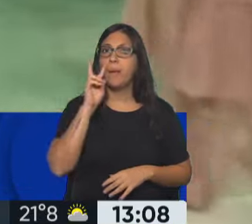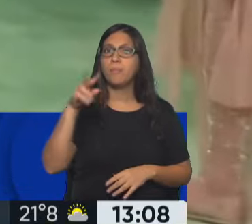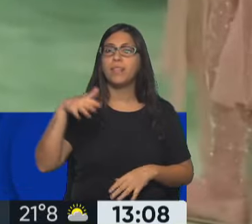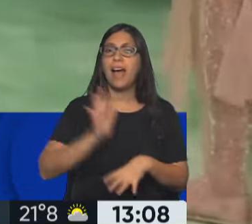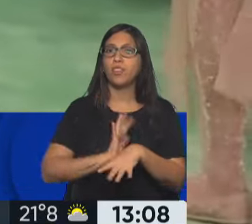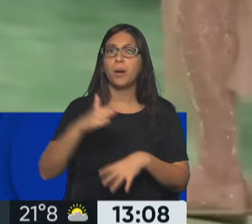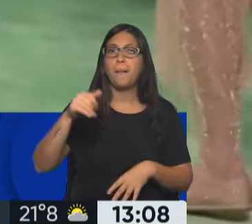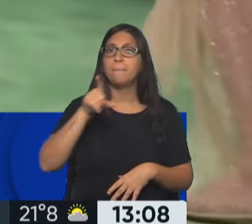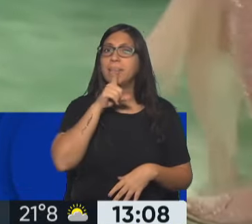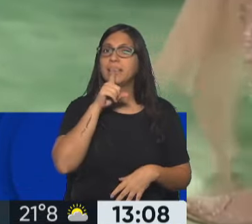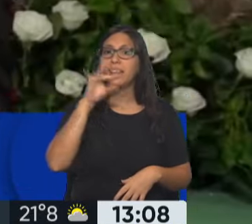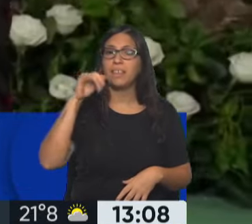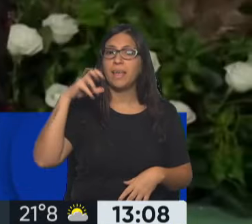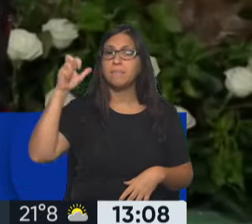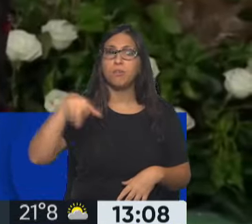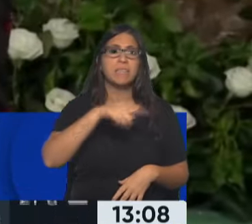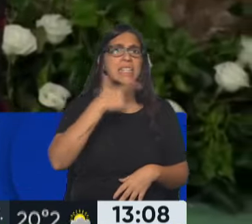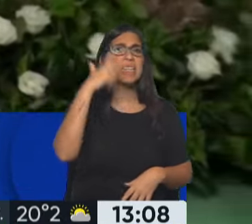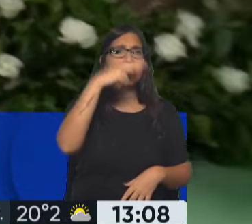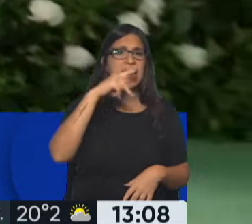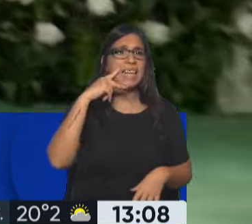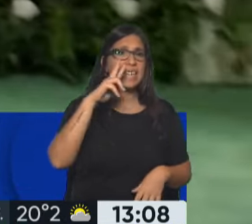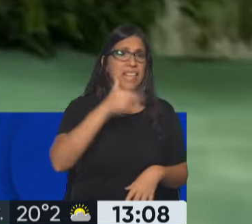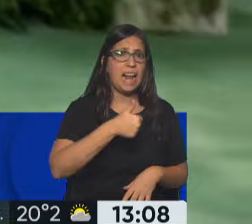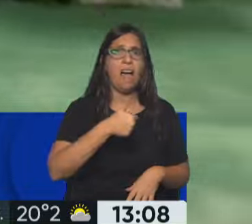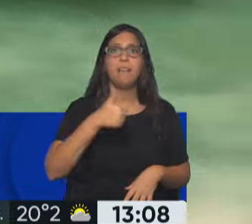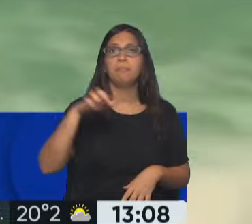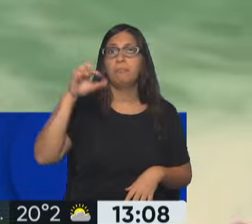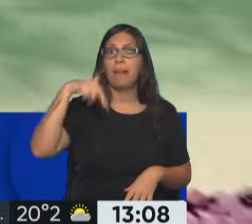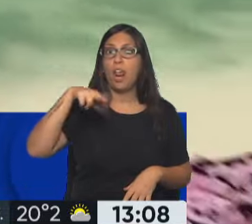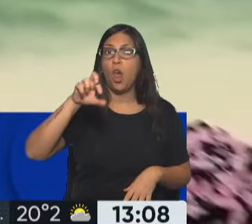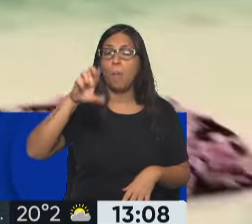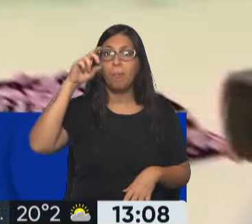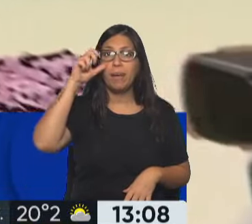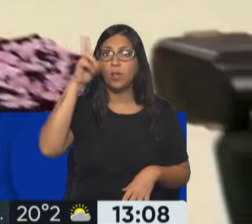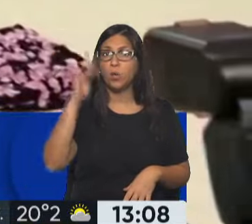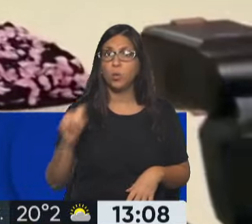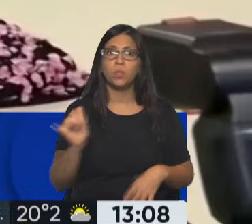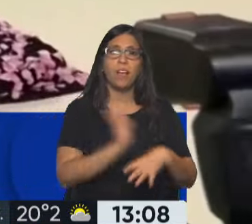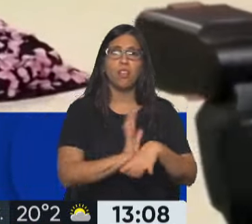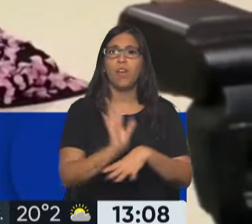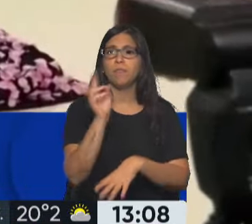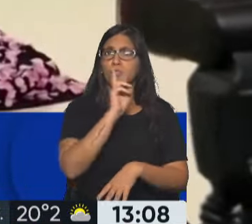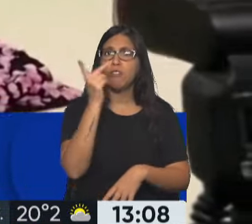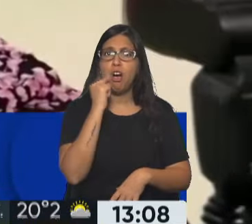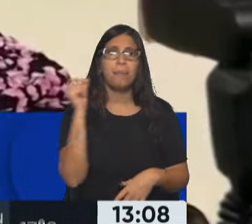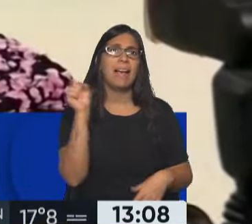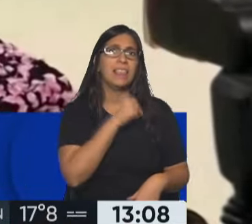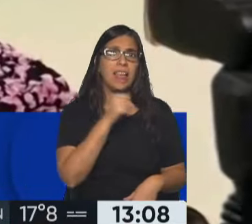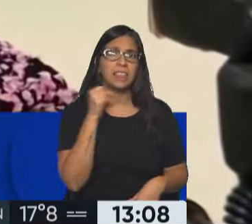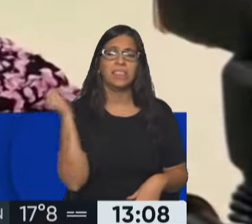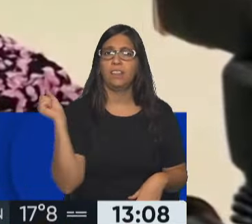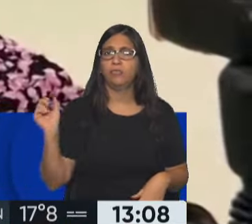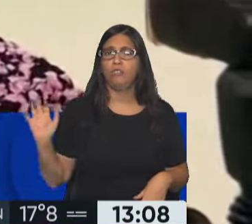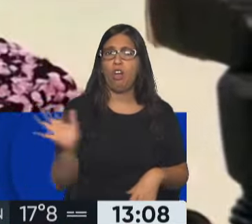Damon, también de la partida. Estuvo Shakira, Penélope Cruz, actores, actrices de los que vemos siempre, cantantes, por supuesto, de los que